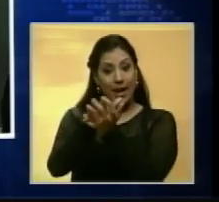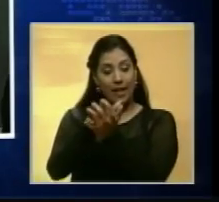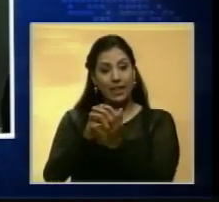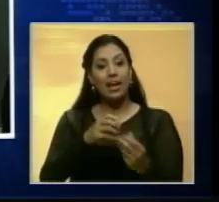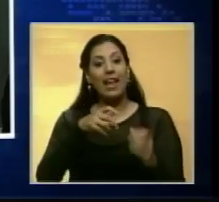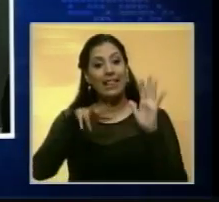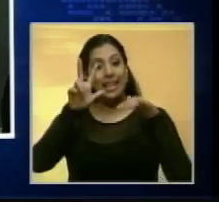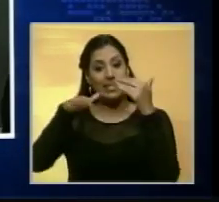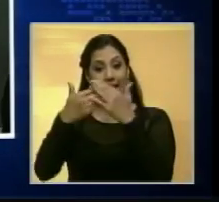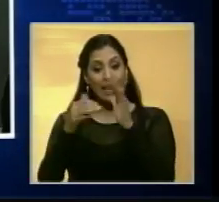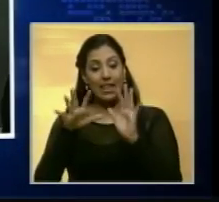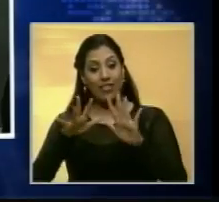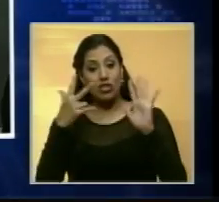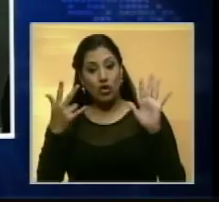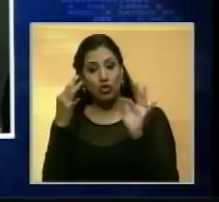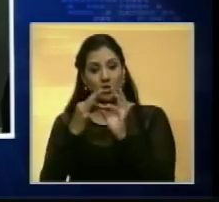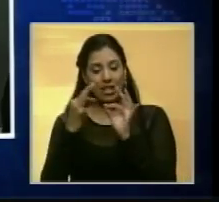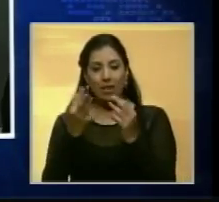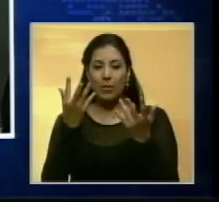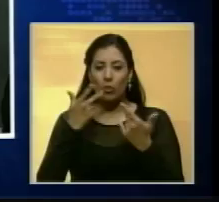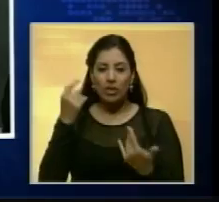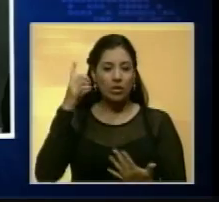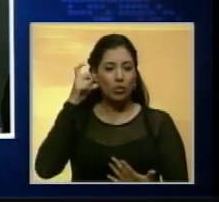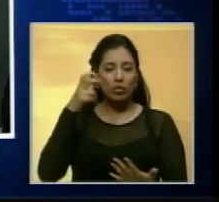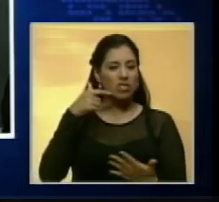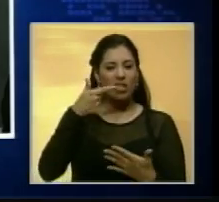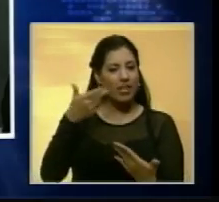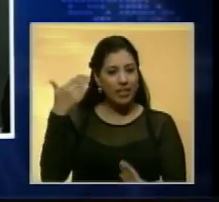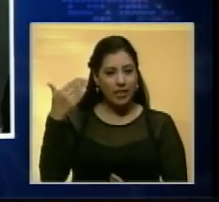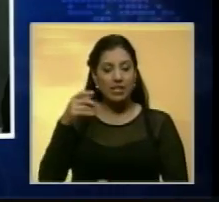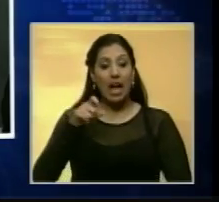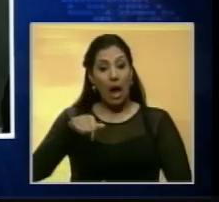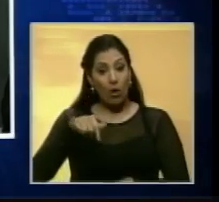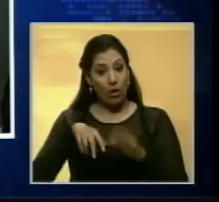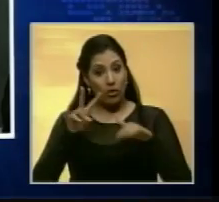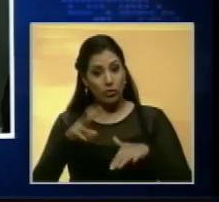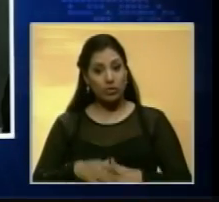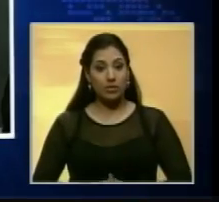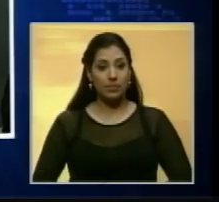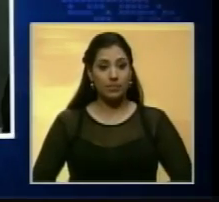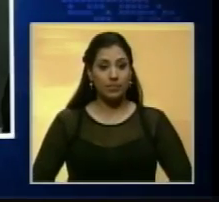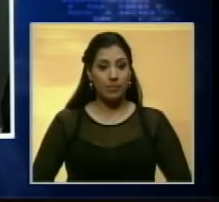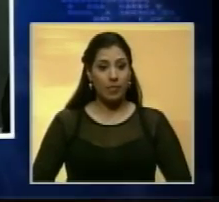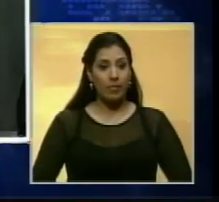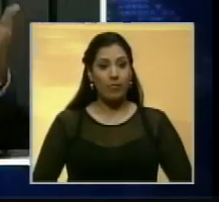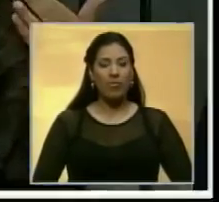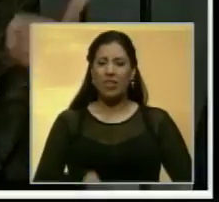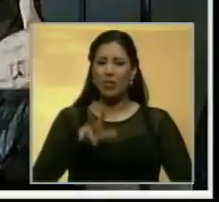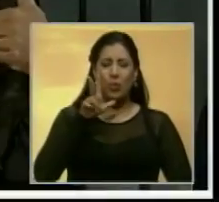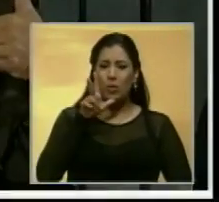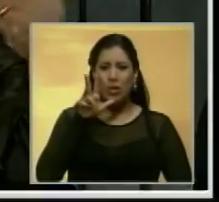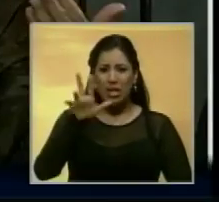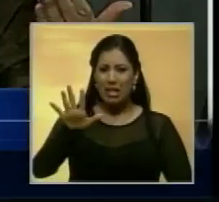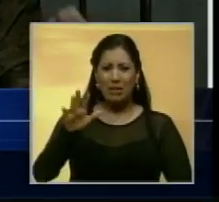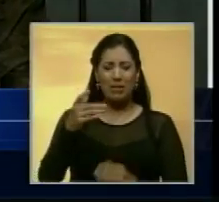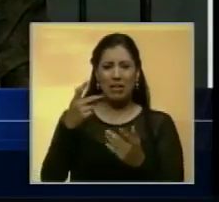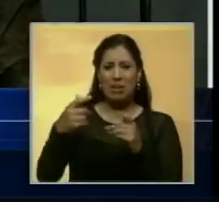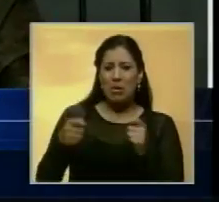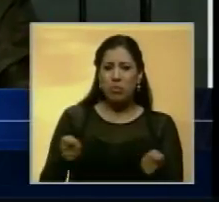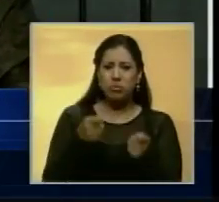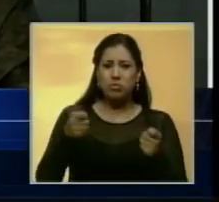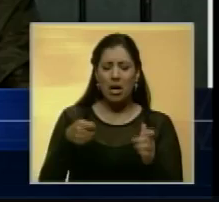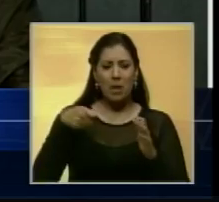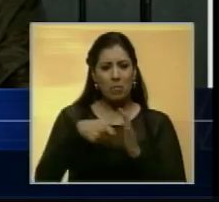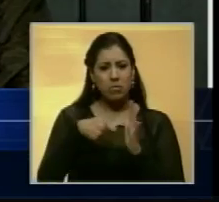del 13 al 18 de septiembre. Escuchemos parte de lo que está diciendo en vivo y directo. La repugnancia, la repulsa de un